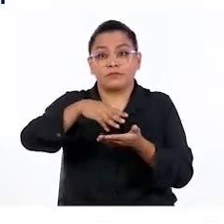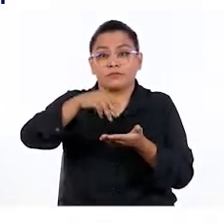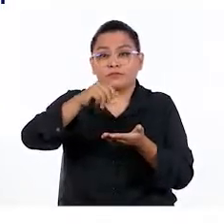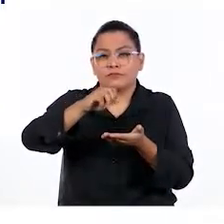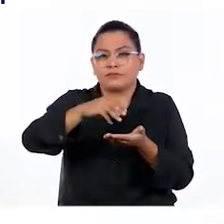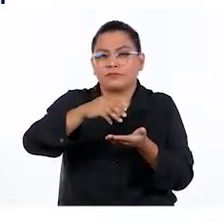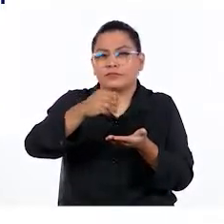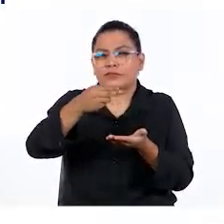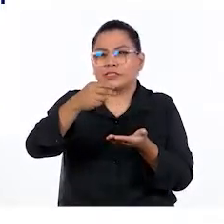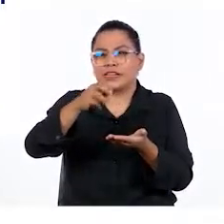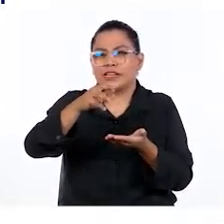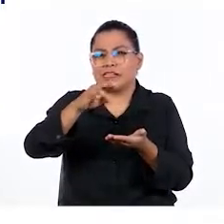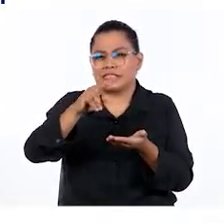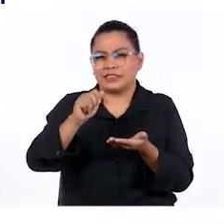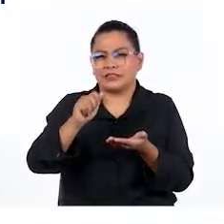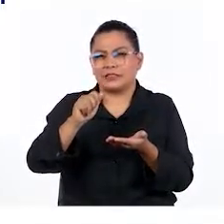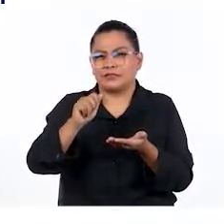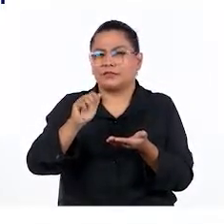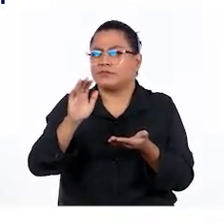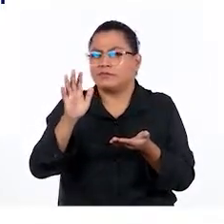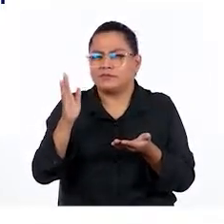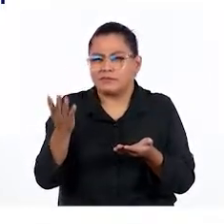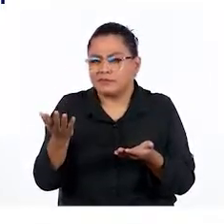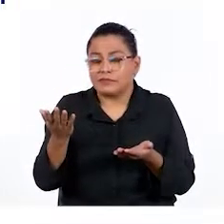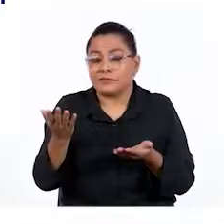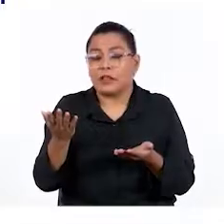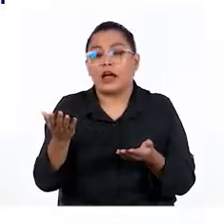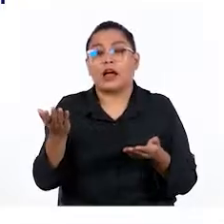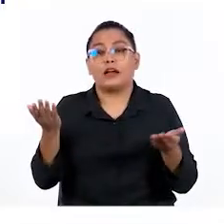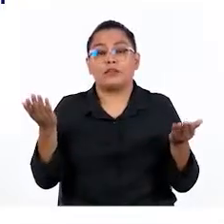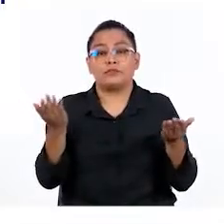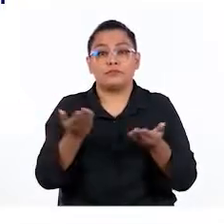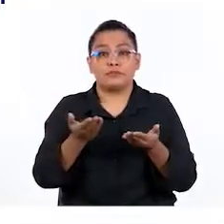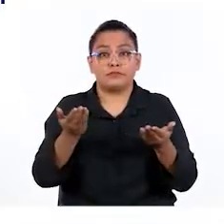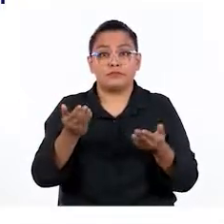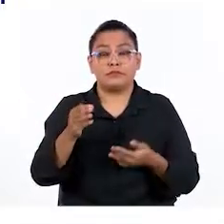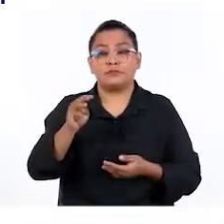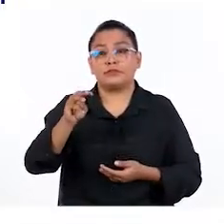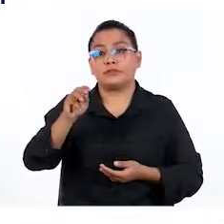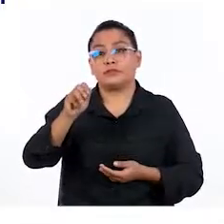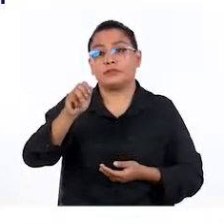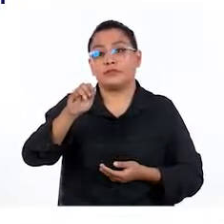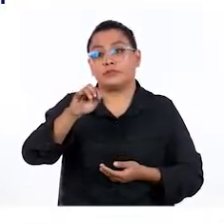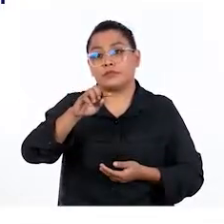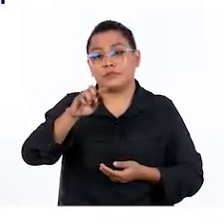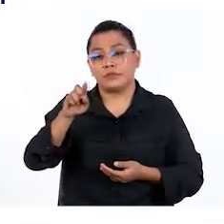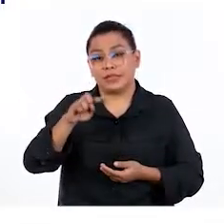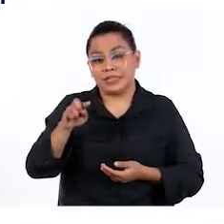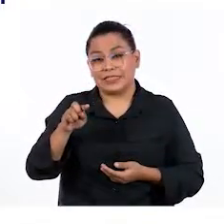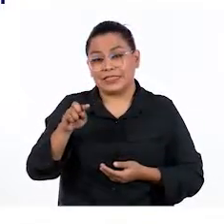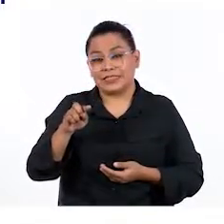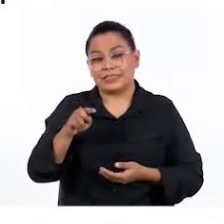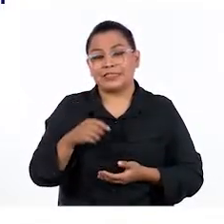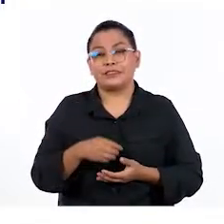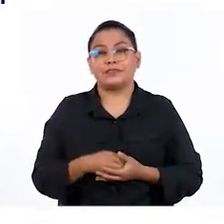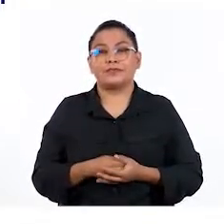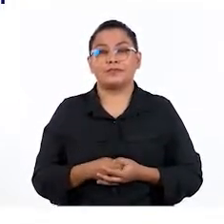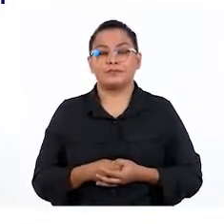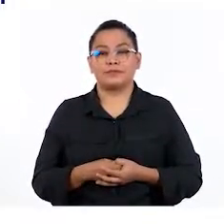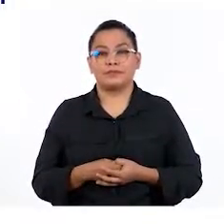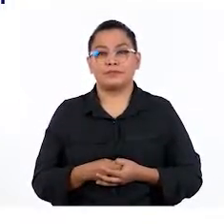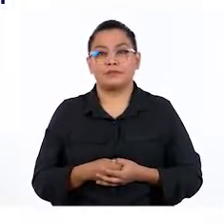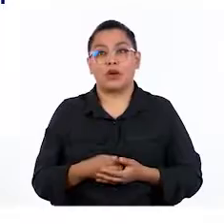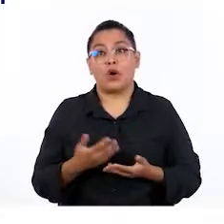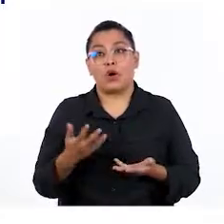de qué está hecha? Pues esta harina se fabricó basándose en un grano básico. Generalmente se